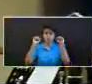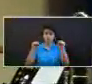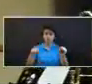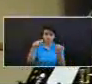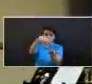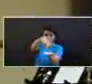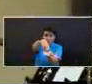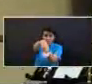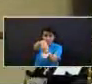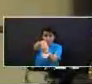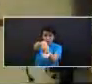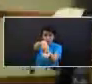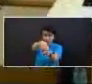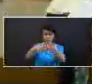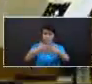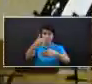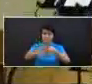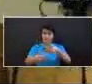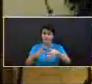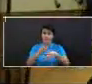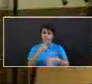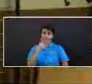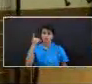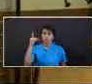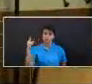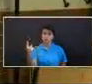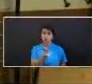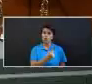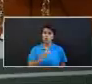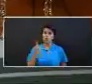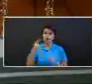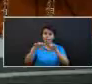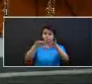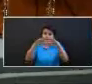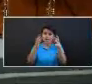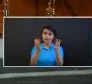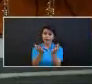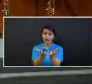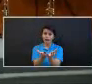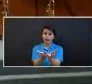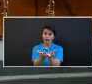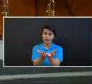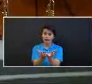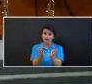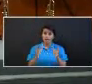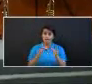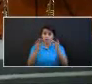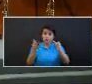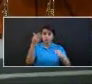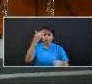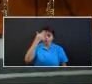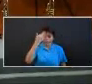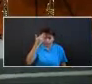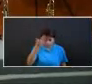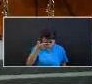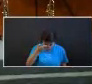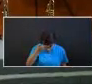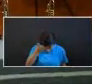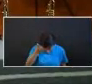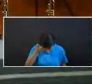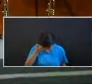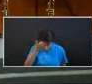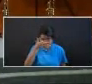sus rodillas delante del Dios de toda la tierra y poner su frente sobre el piso y